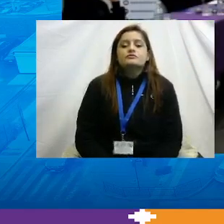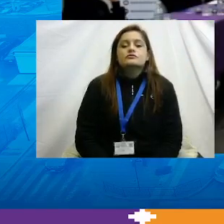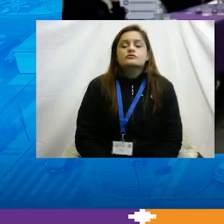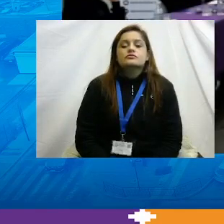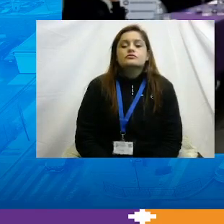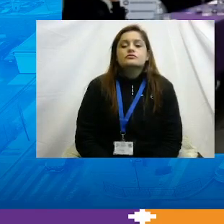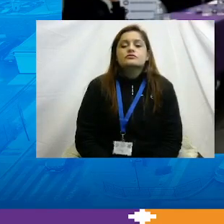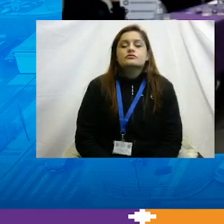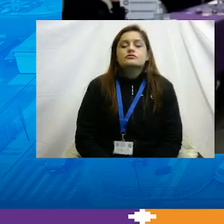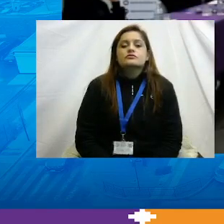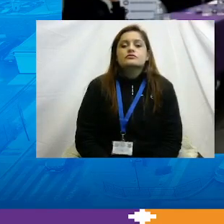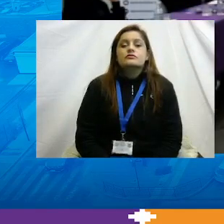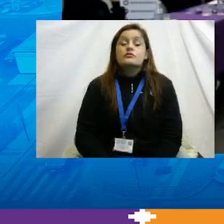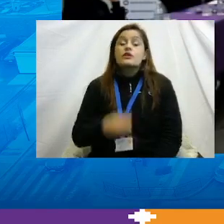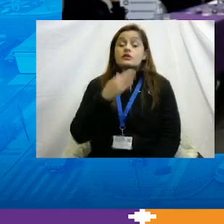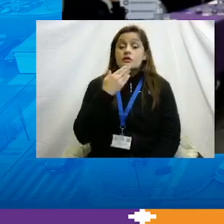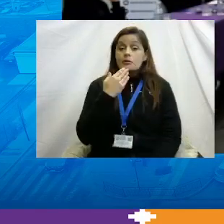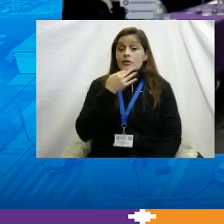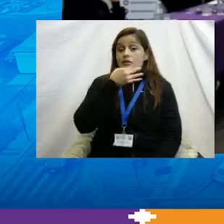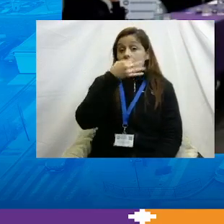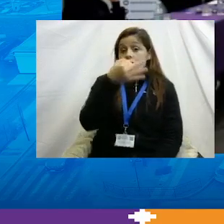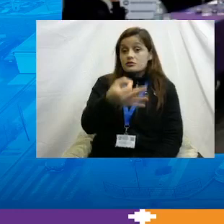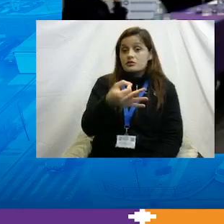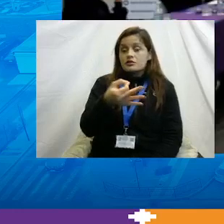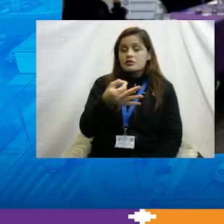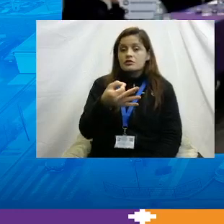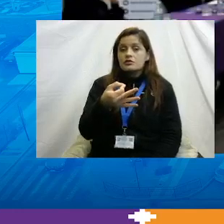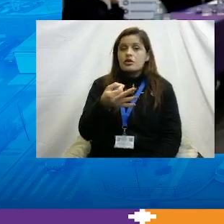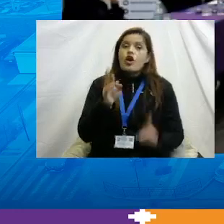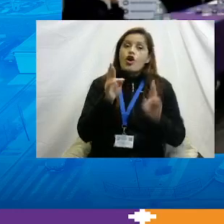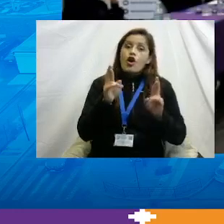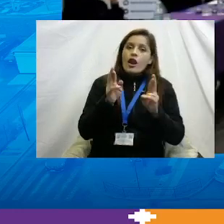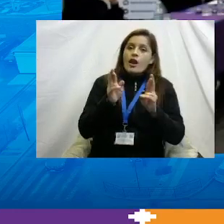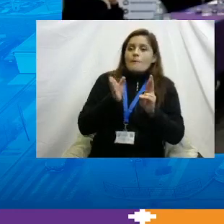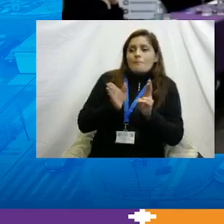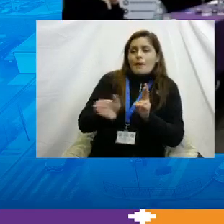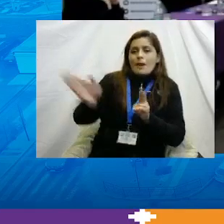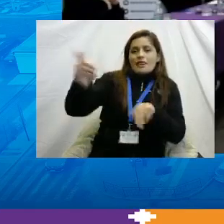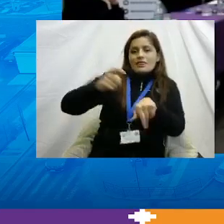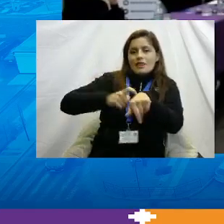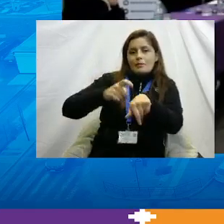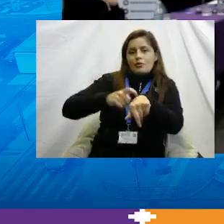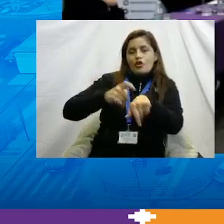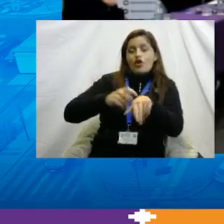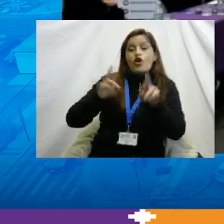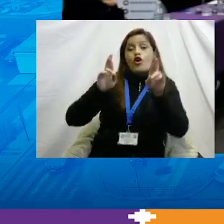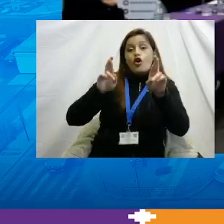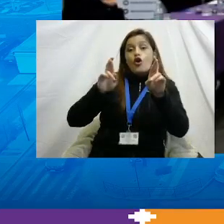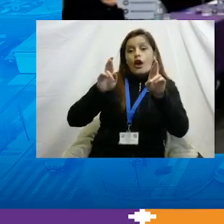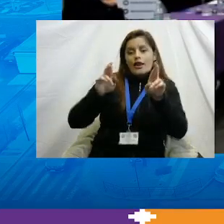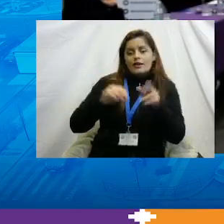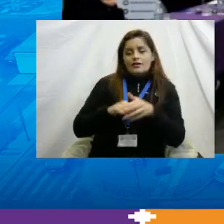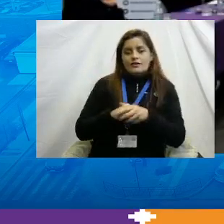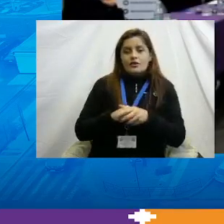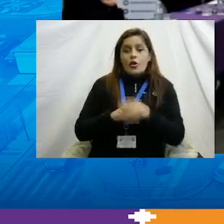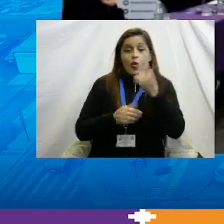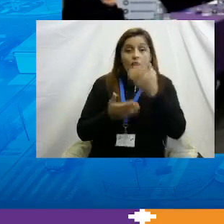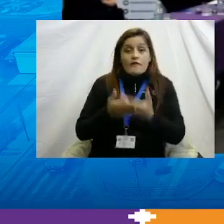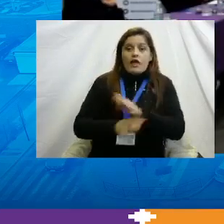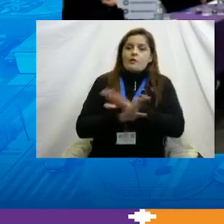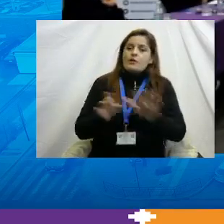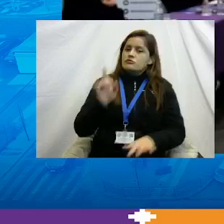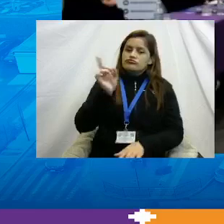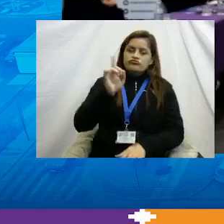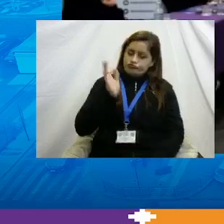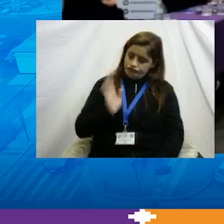Y por cierto, es algo que debiera sostenerse en el tiempo, no es algo también que se realiza de un día para otro, así que en ese camino